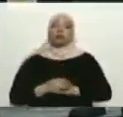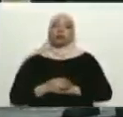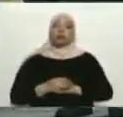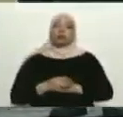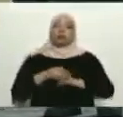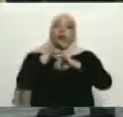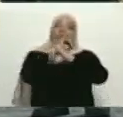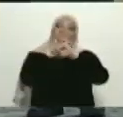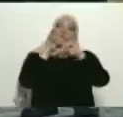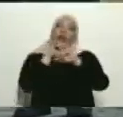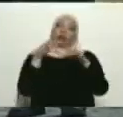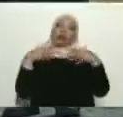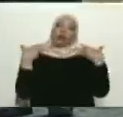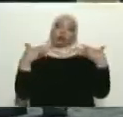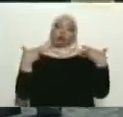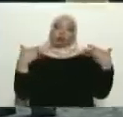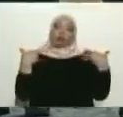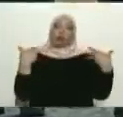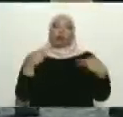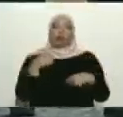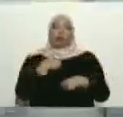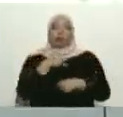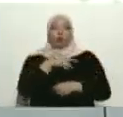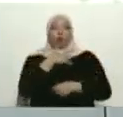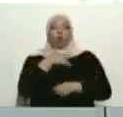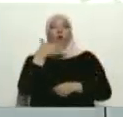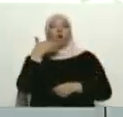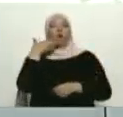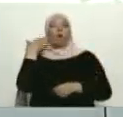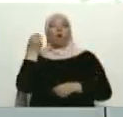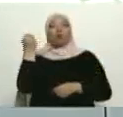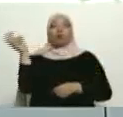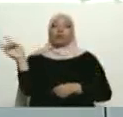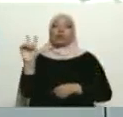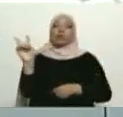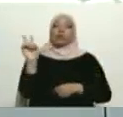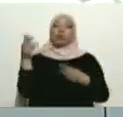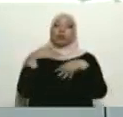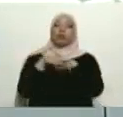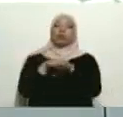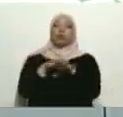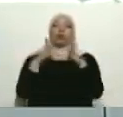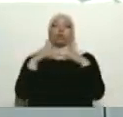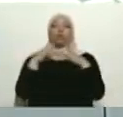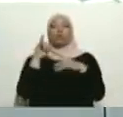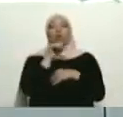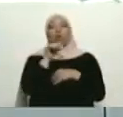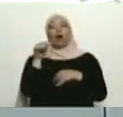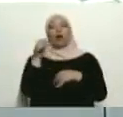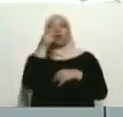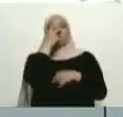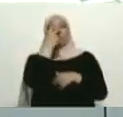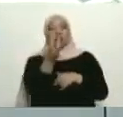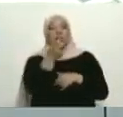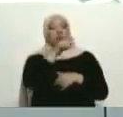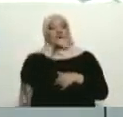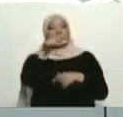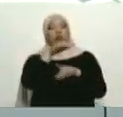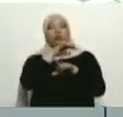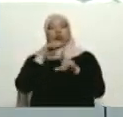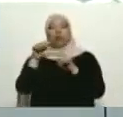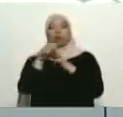contento primero por ser venezolano y por ver la recuperación de mi país en cada uno de los espacios que uno visita ve la gente